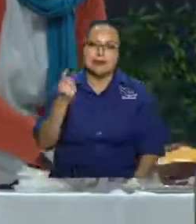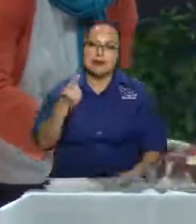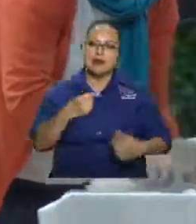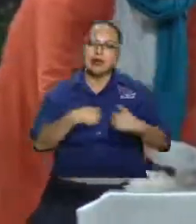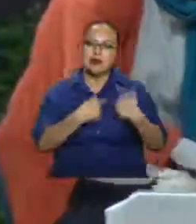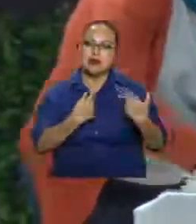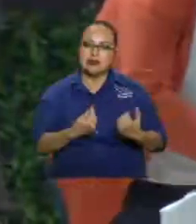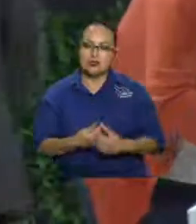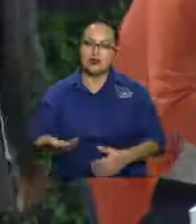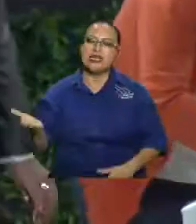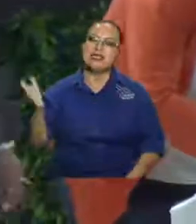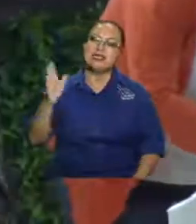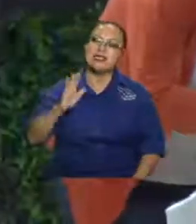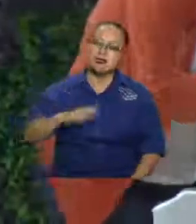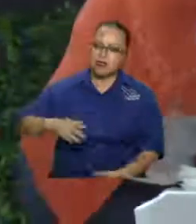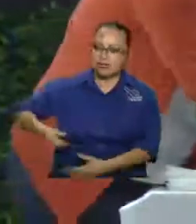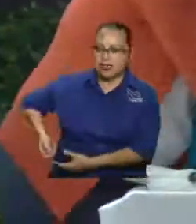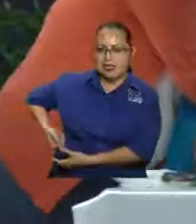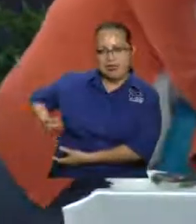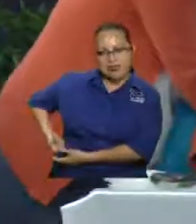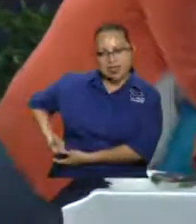Y después en su billetera.